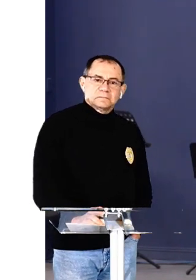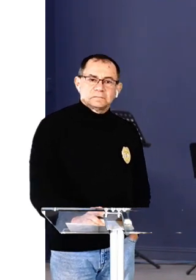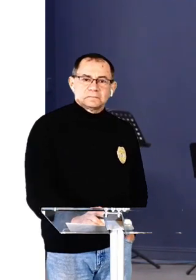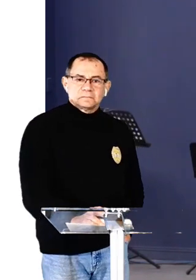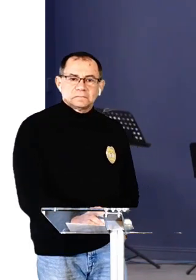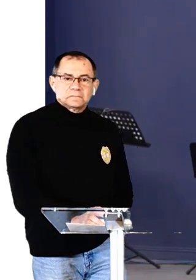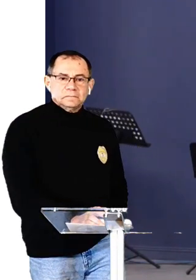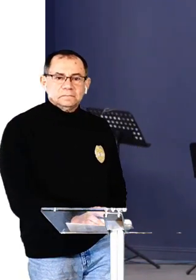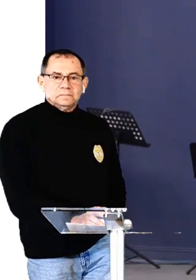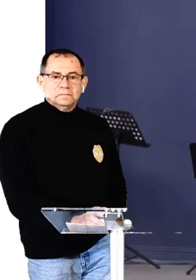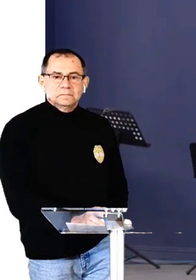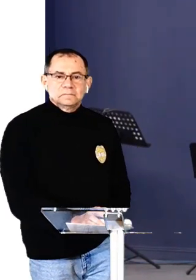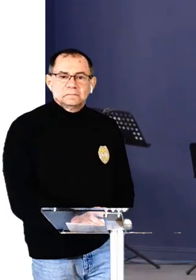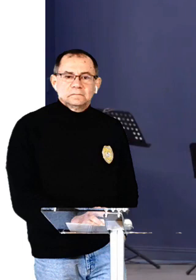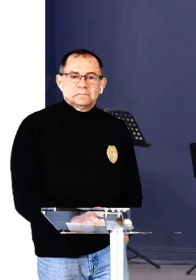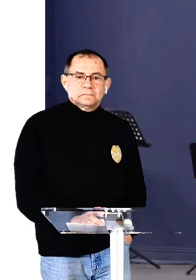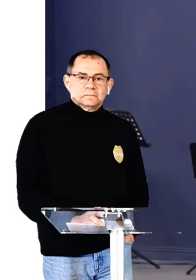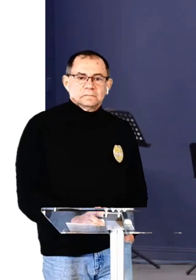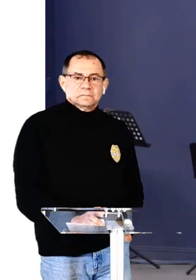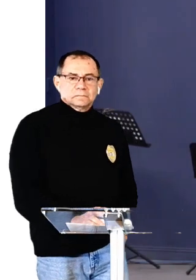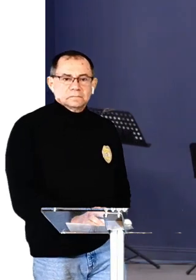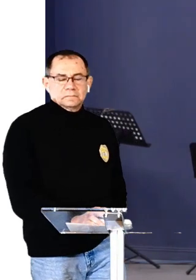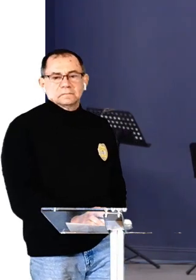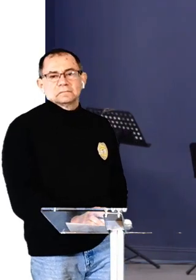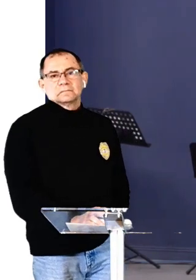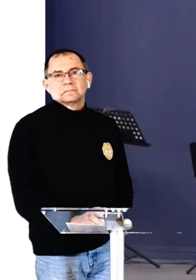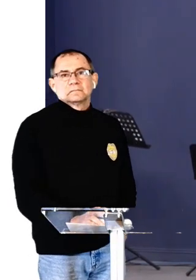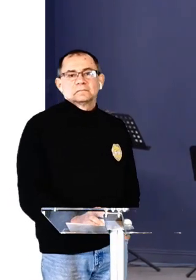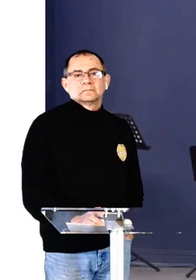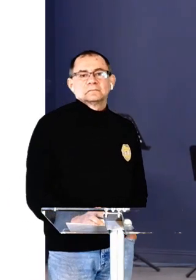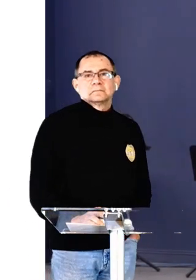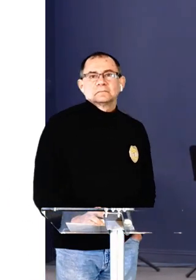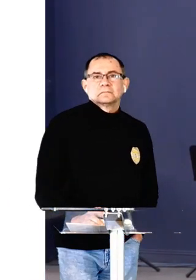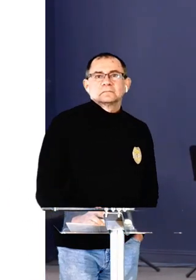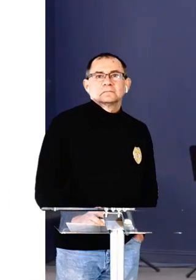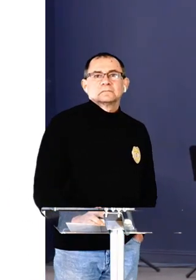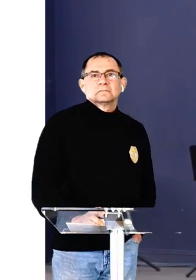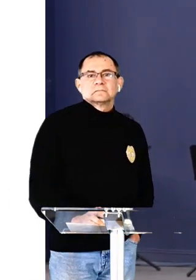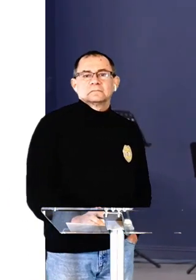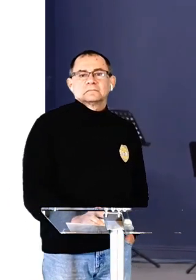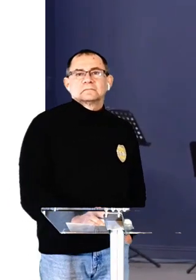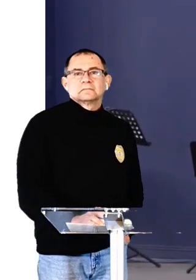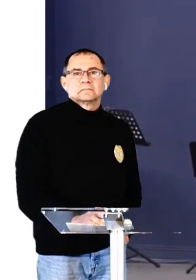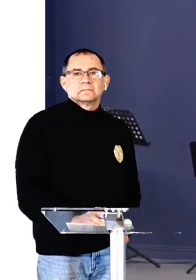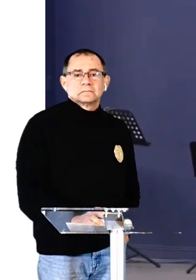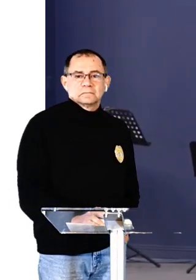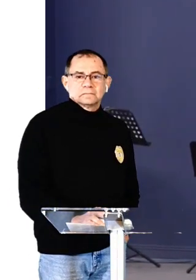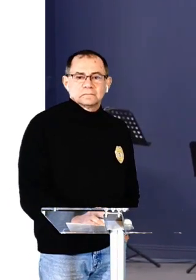instruirnos y a capacitarnos en todo esto, lo que es la guerra espiritual. Amén.